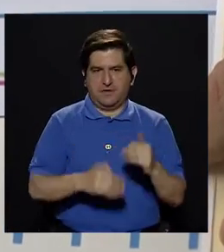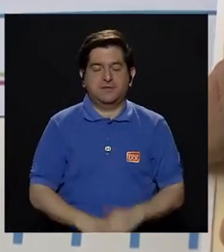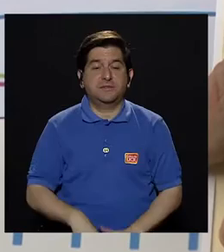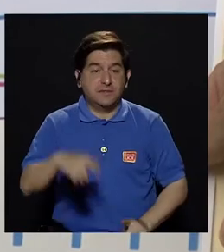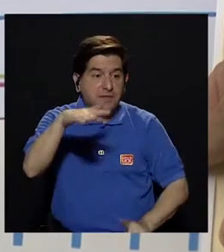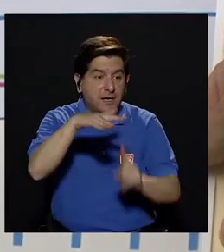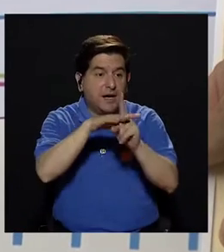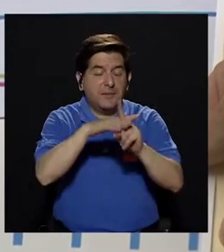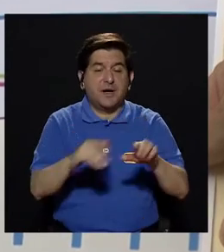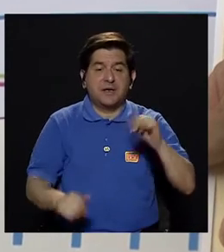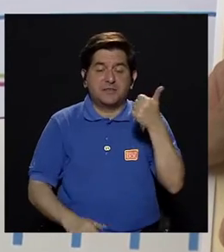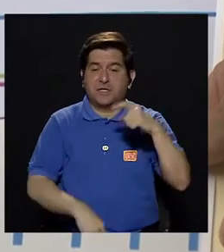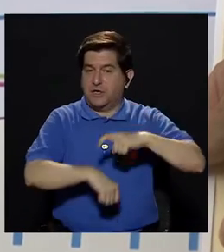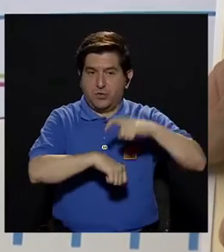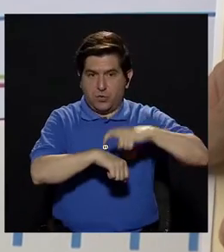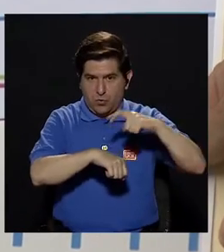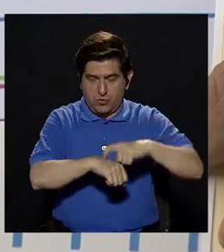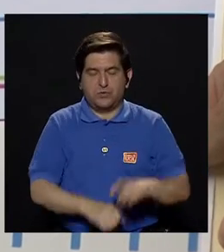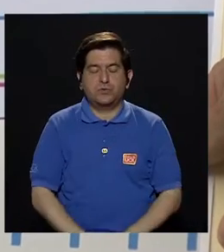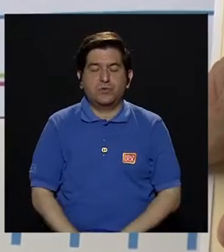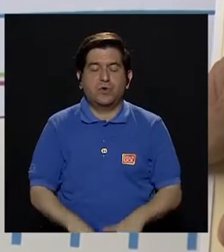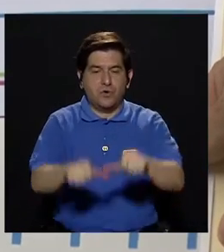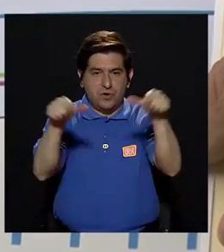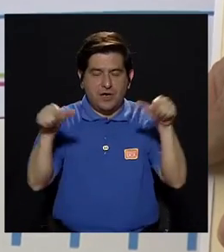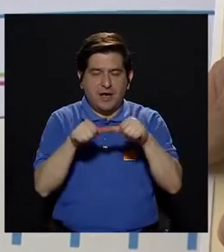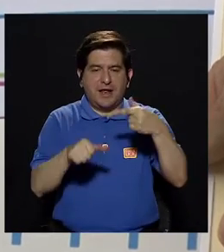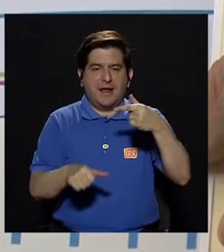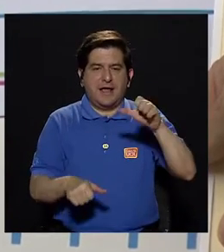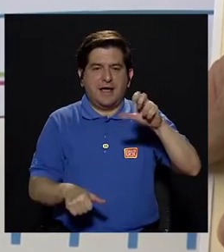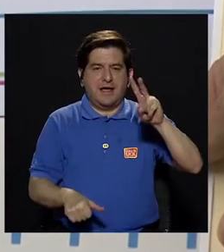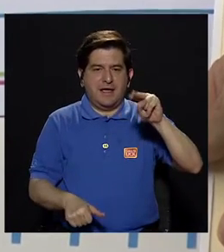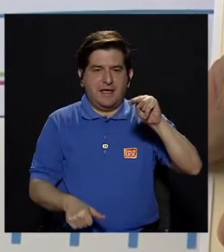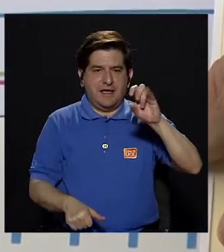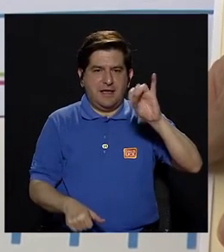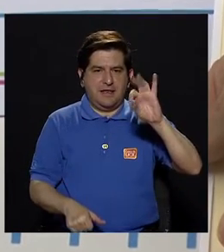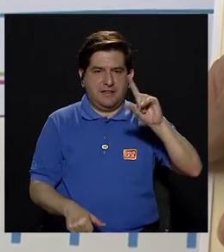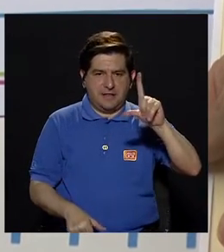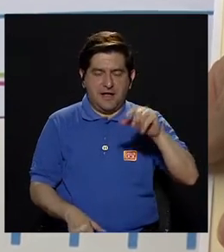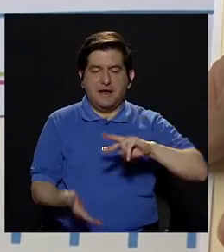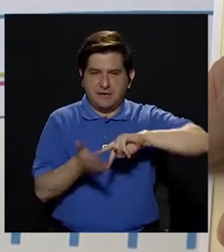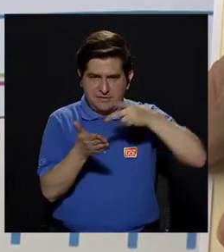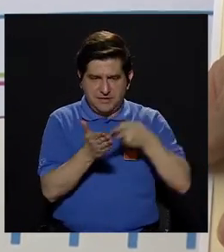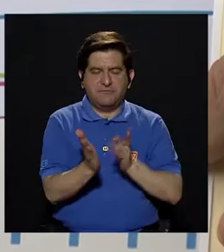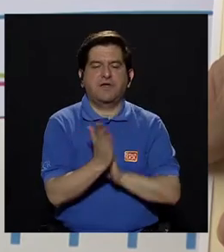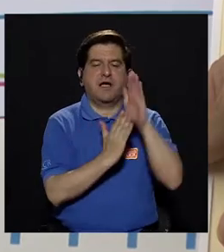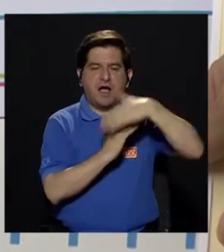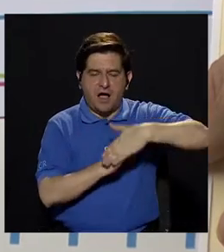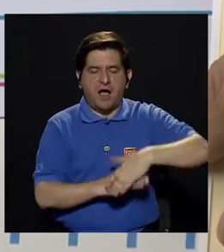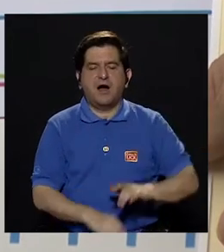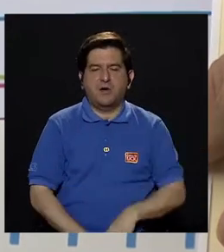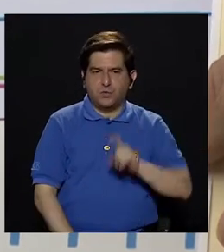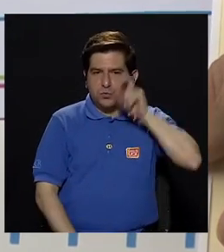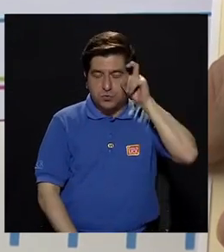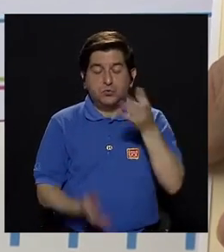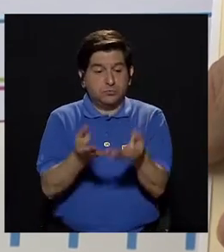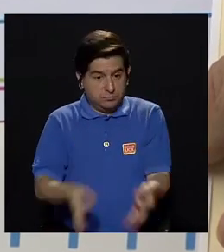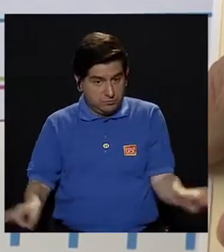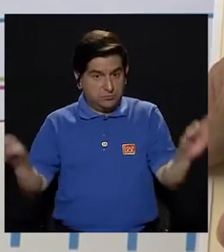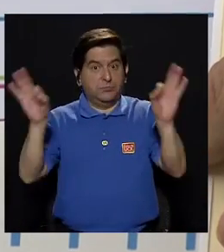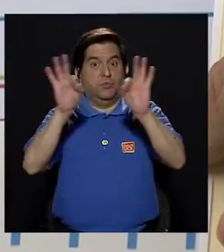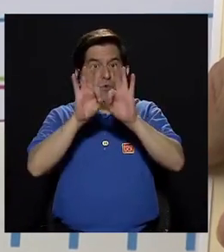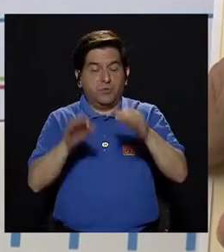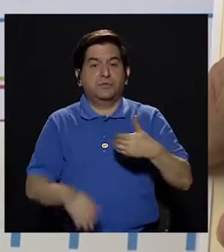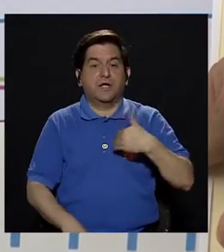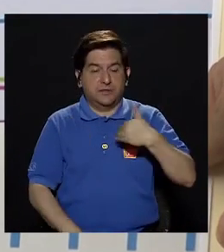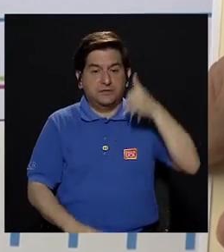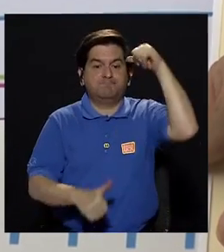Cuando aparecen en otras edades y en los genitales, generalmente es un indicador de abuso sexual, y eso es sumamente importante